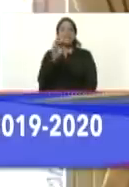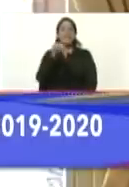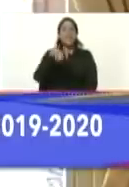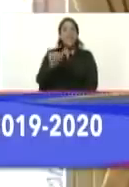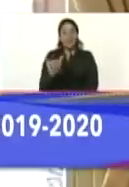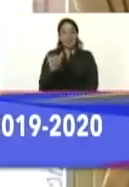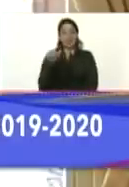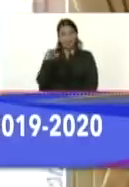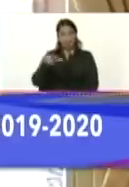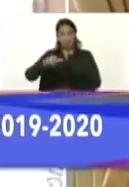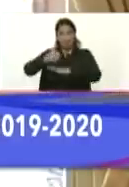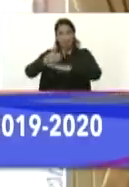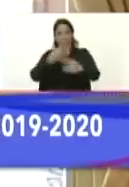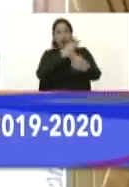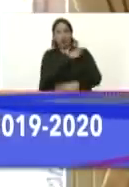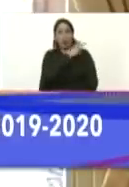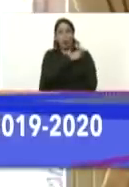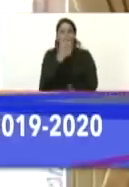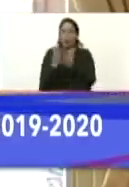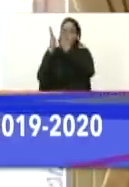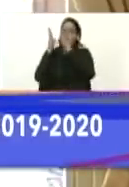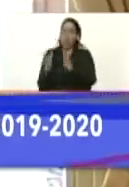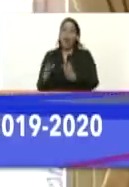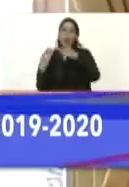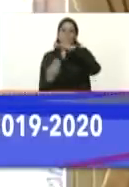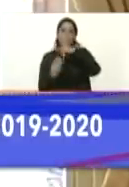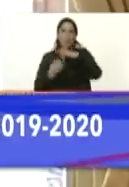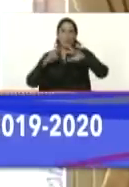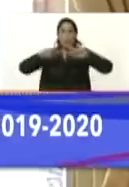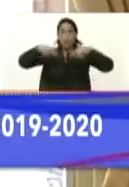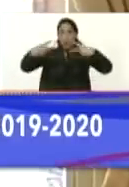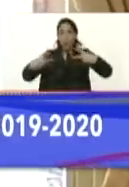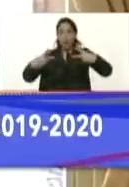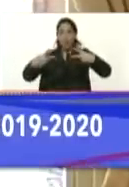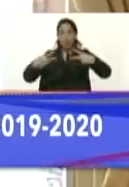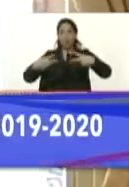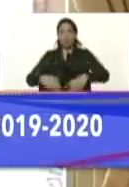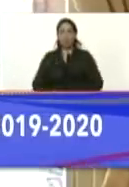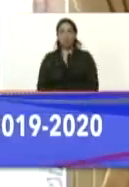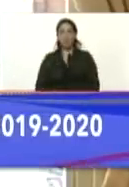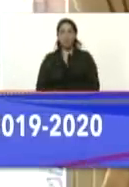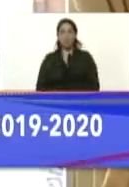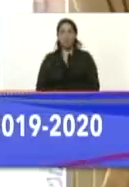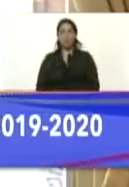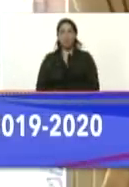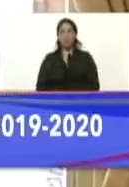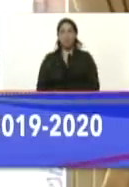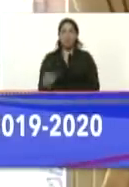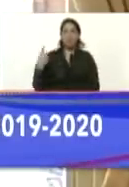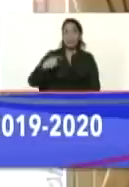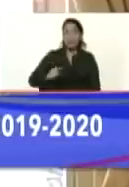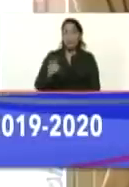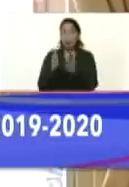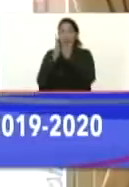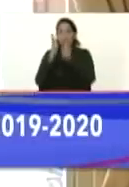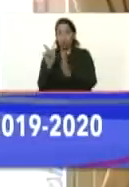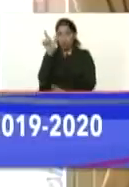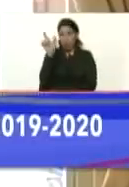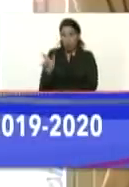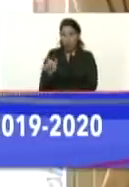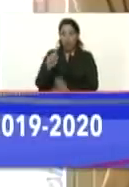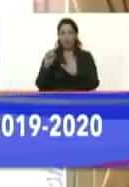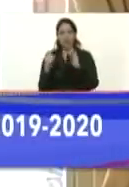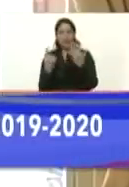directora de esta escuela básica general pedro zaraza y tenemos un estudiante de